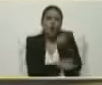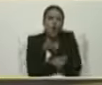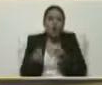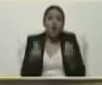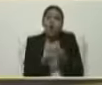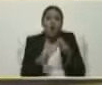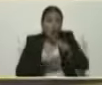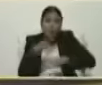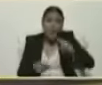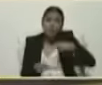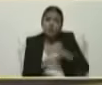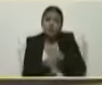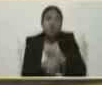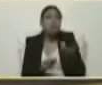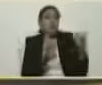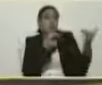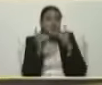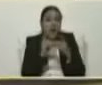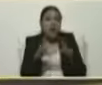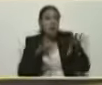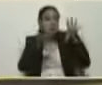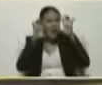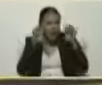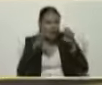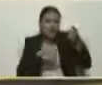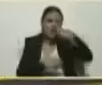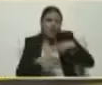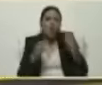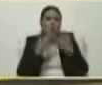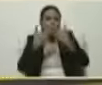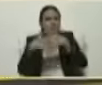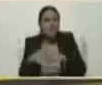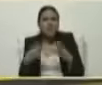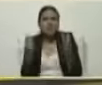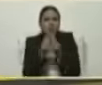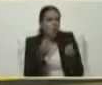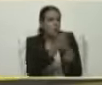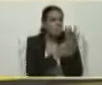diálogo, con entendimiento, con el empresariado, con los productores.